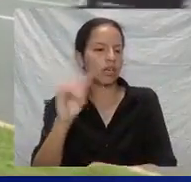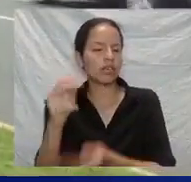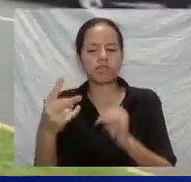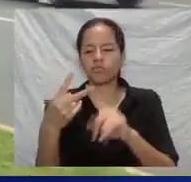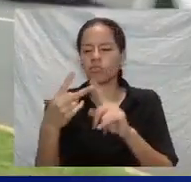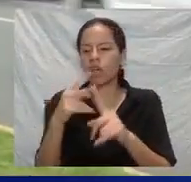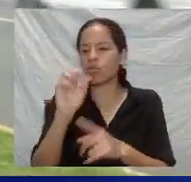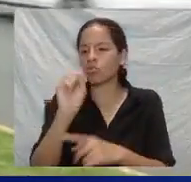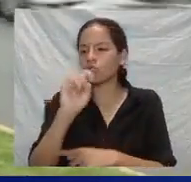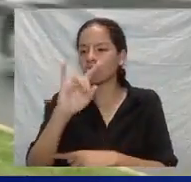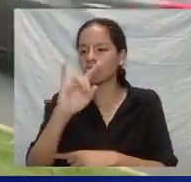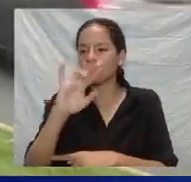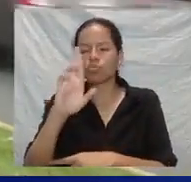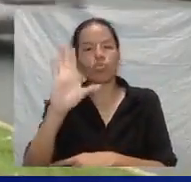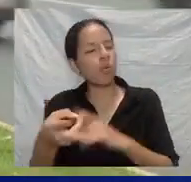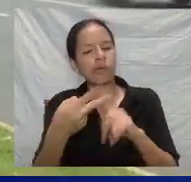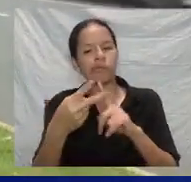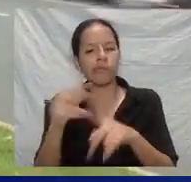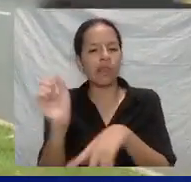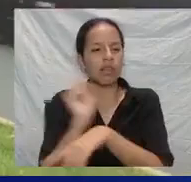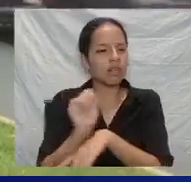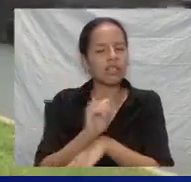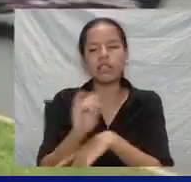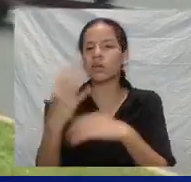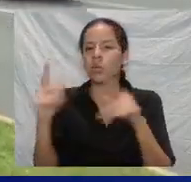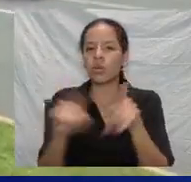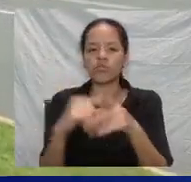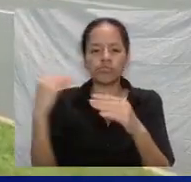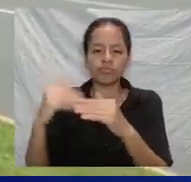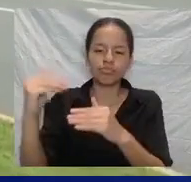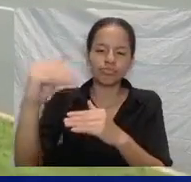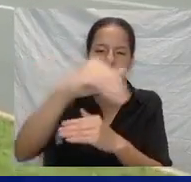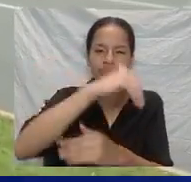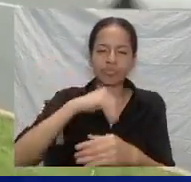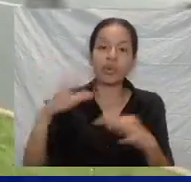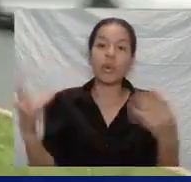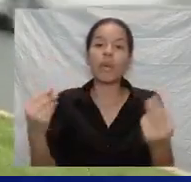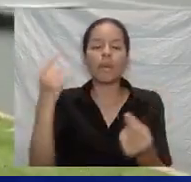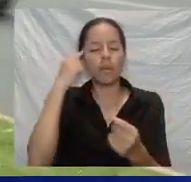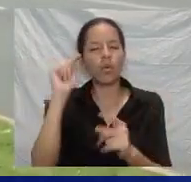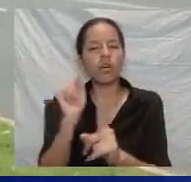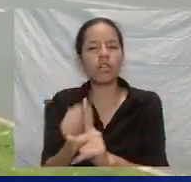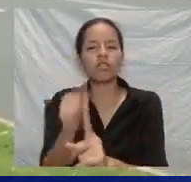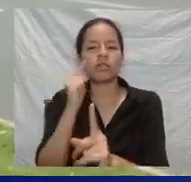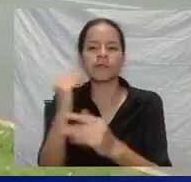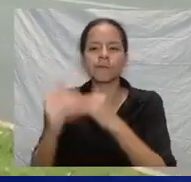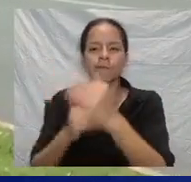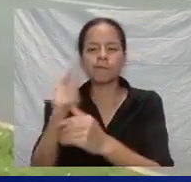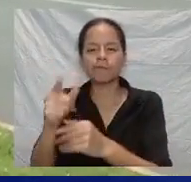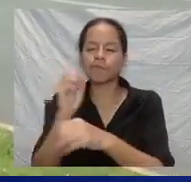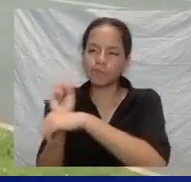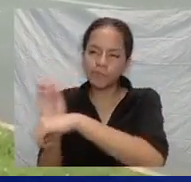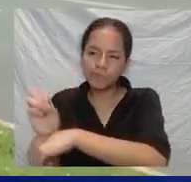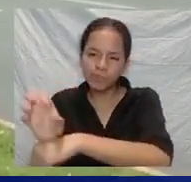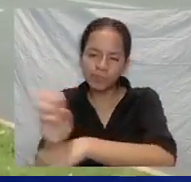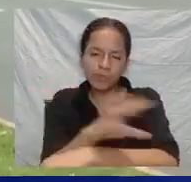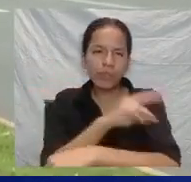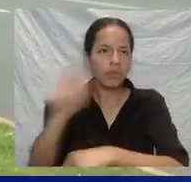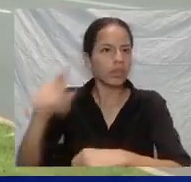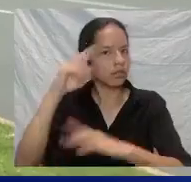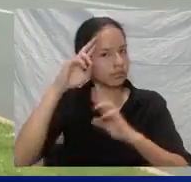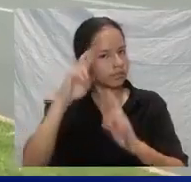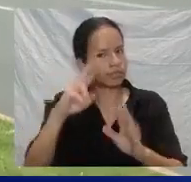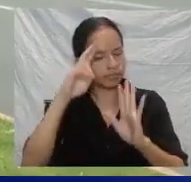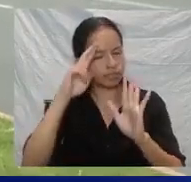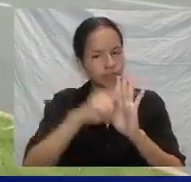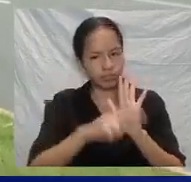cosas campañas de sensibles de flojas los asientos de tránsito si tenemos cifras estadísticas por ejemplo de un 40